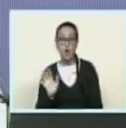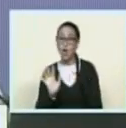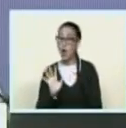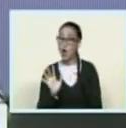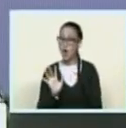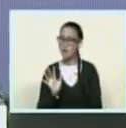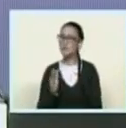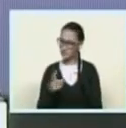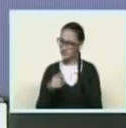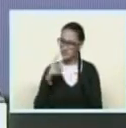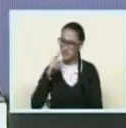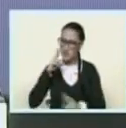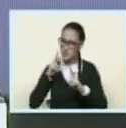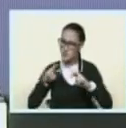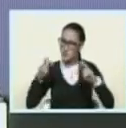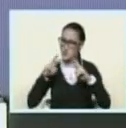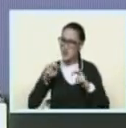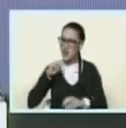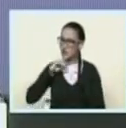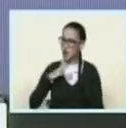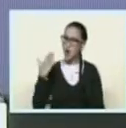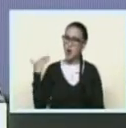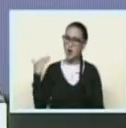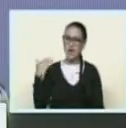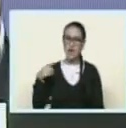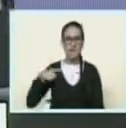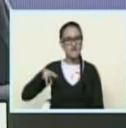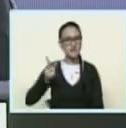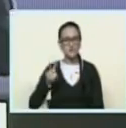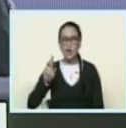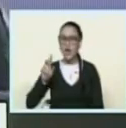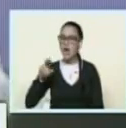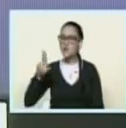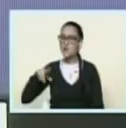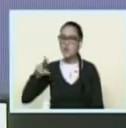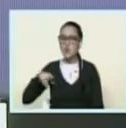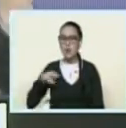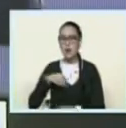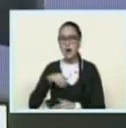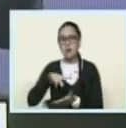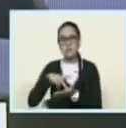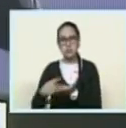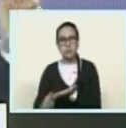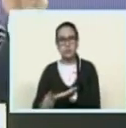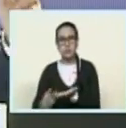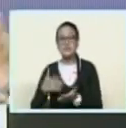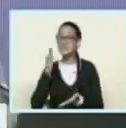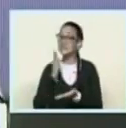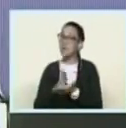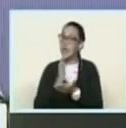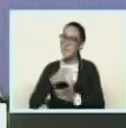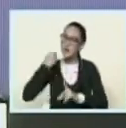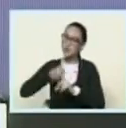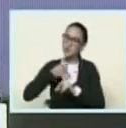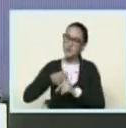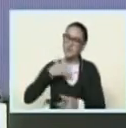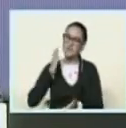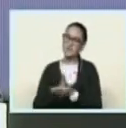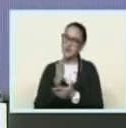historia. Jamás nos vamos a rendir. Siempre vamos a luchar y siempre vamos a